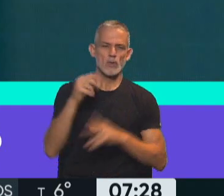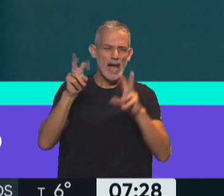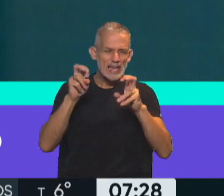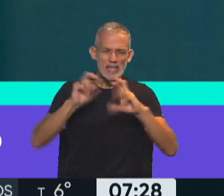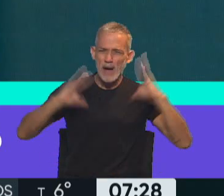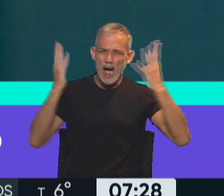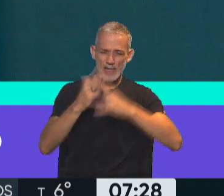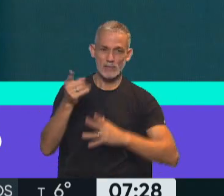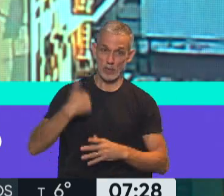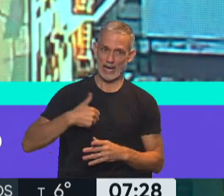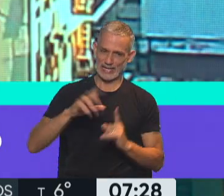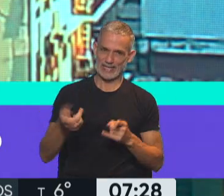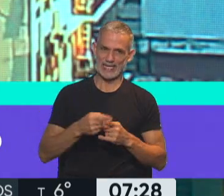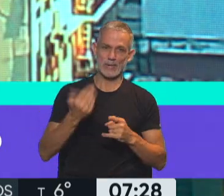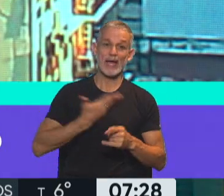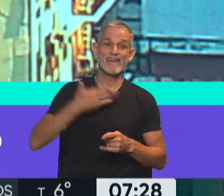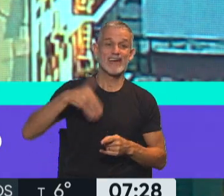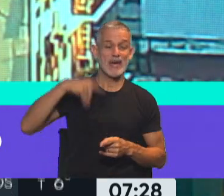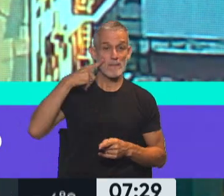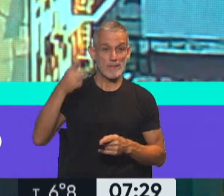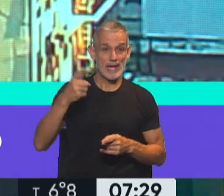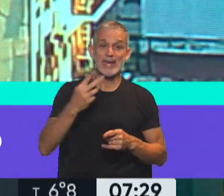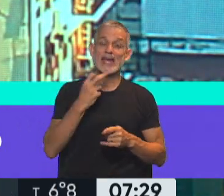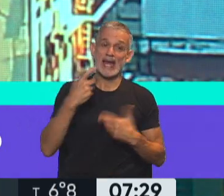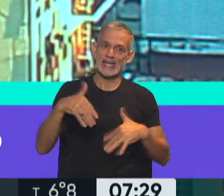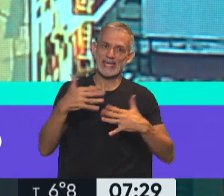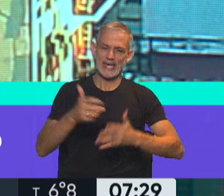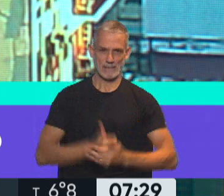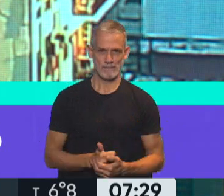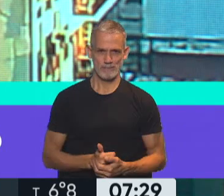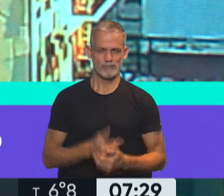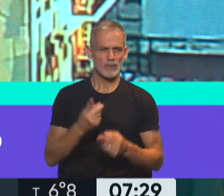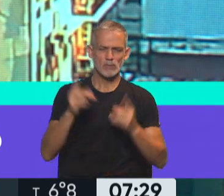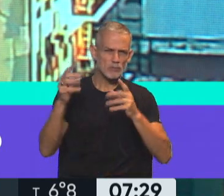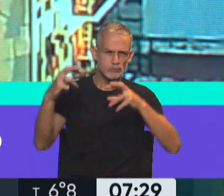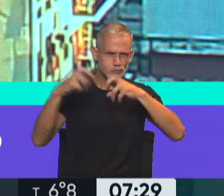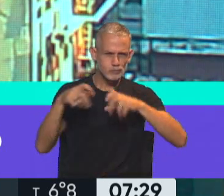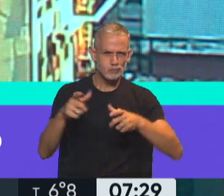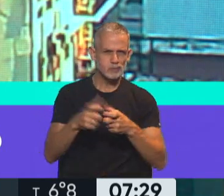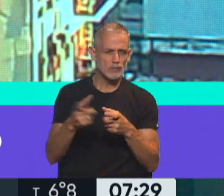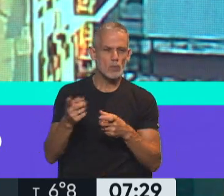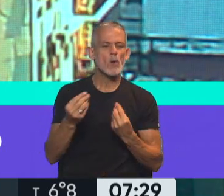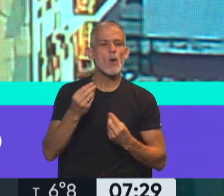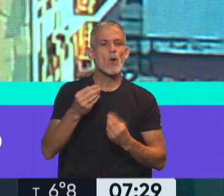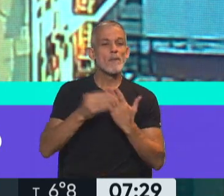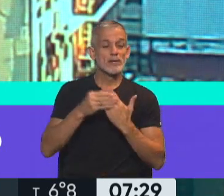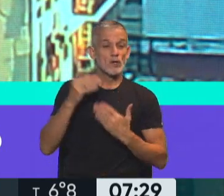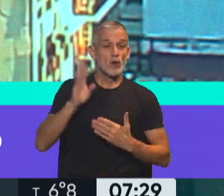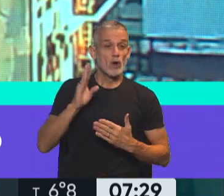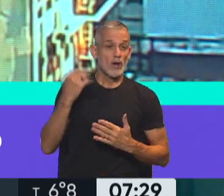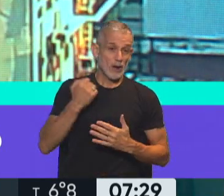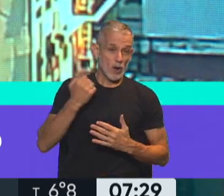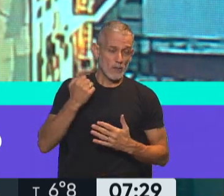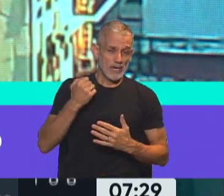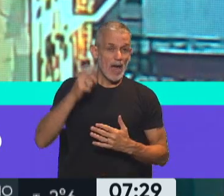global y de argentina con el fondo monetario la energía y ahí lo que quedó establecido es que si bien en un pan están eeuu y no